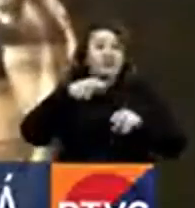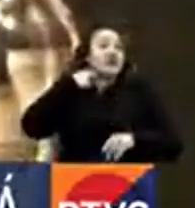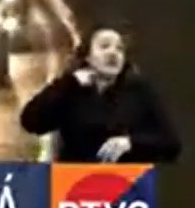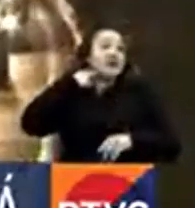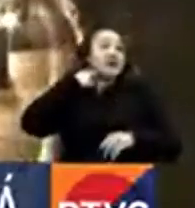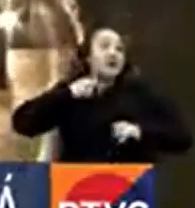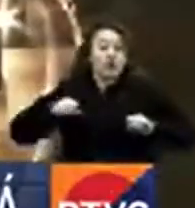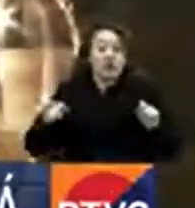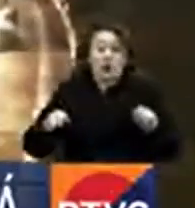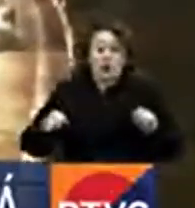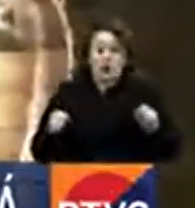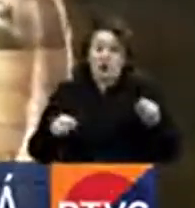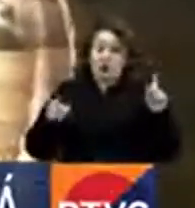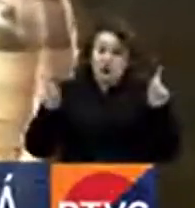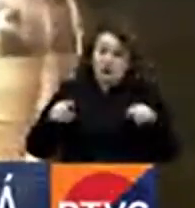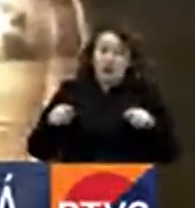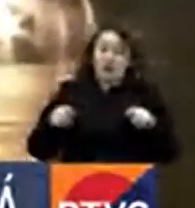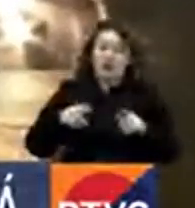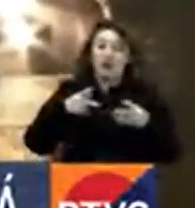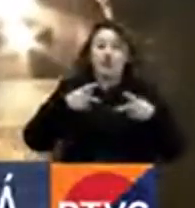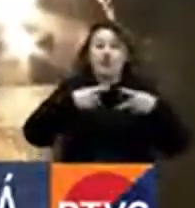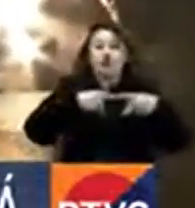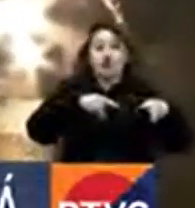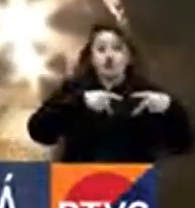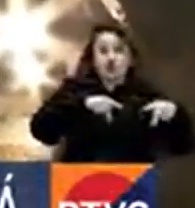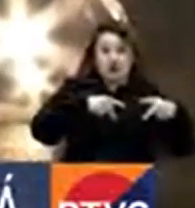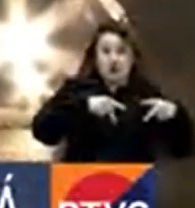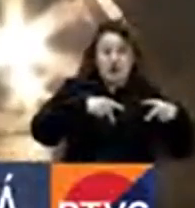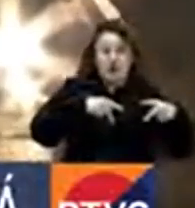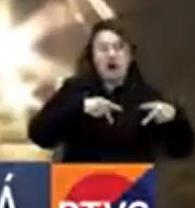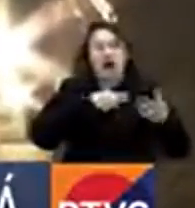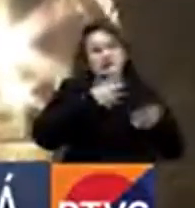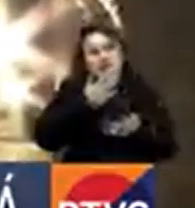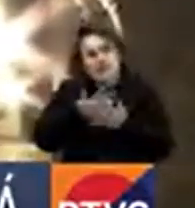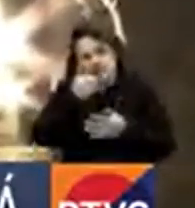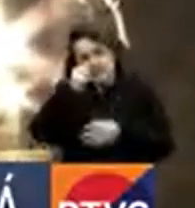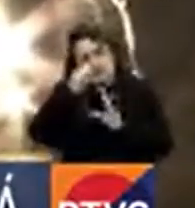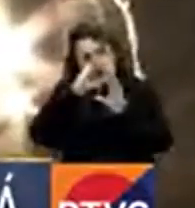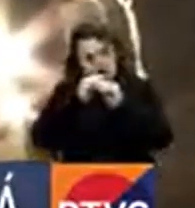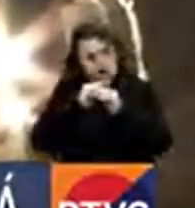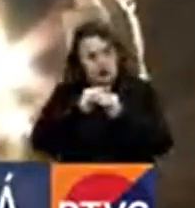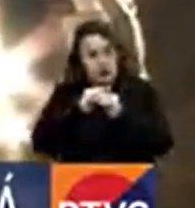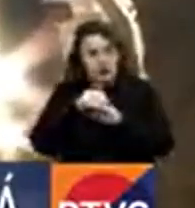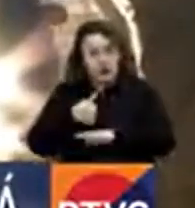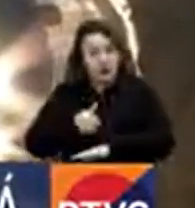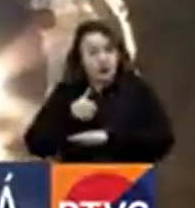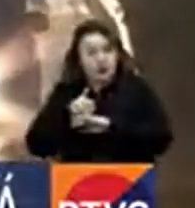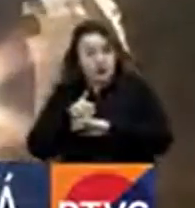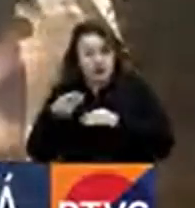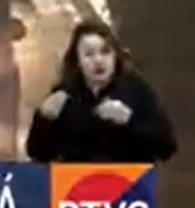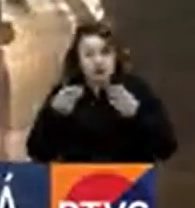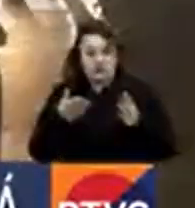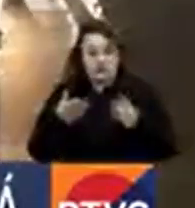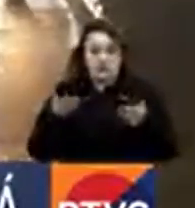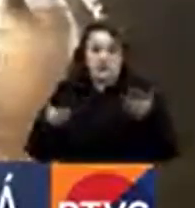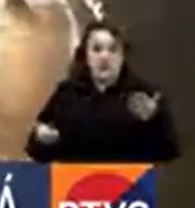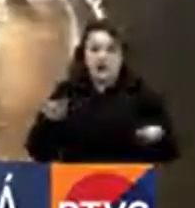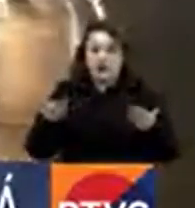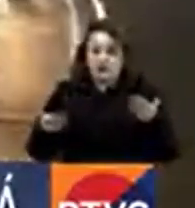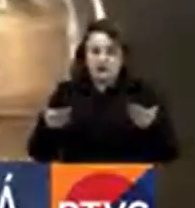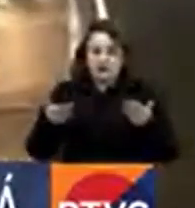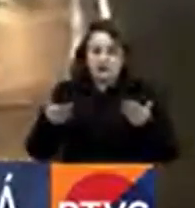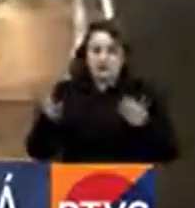funciona reversible desde Fusagasugá. Esto irá hasta las 10 de la noche. Las autoridades entregaron un balance de esta jornada de plan